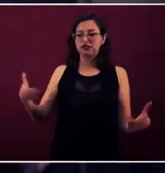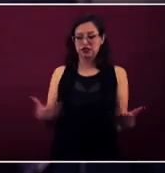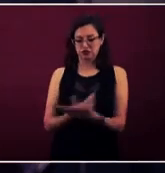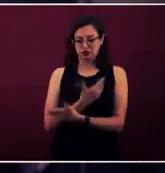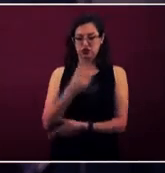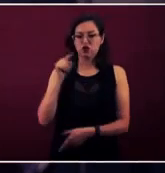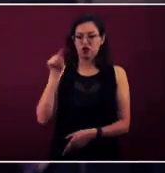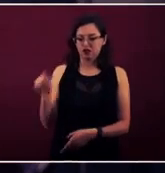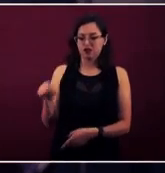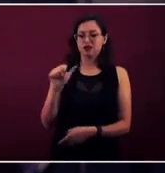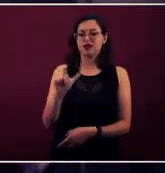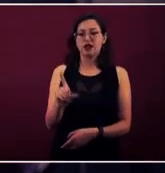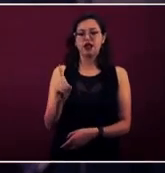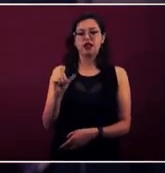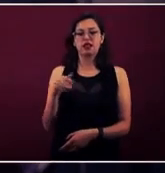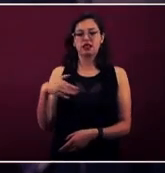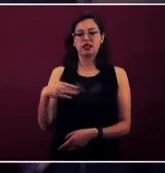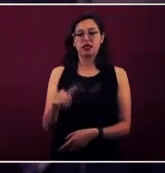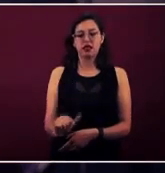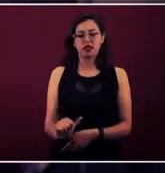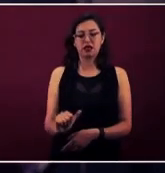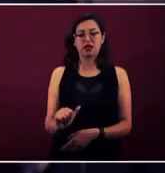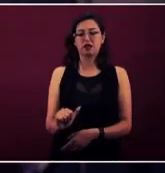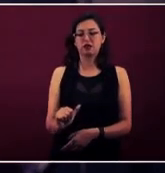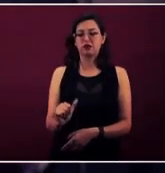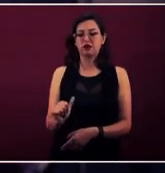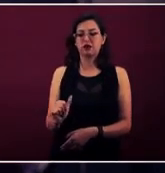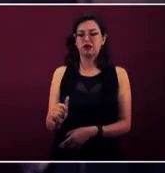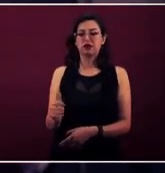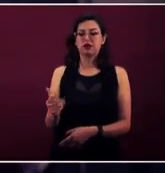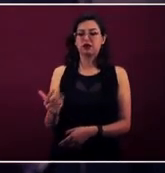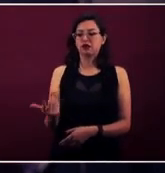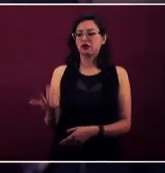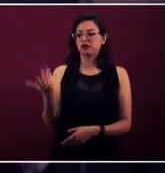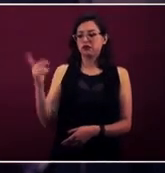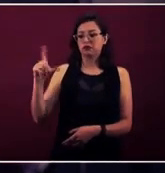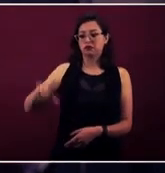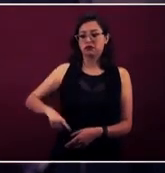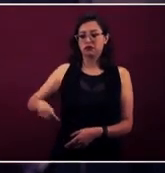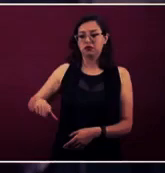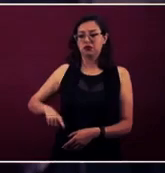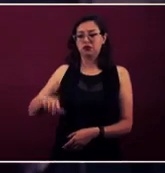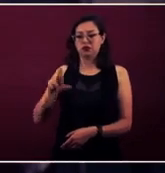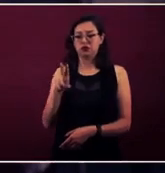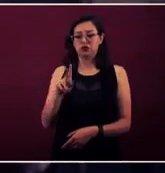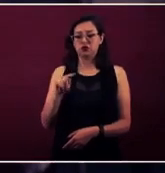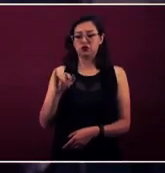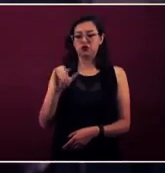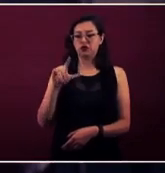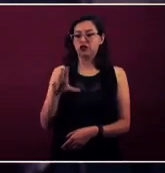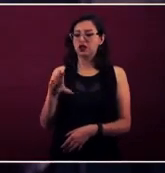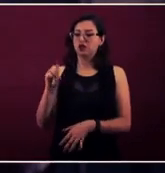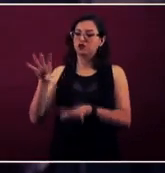Aldama, y que fue detenido ahora por el gobierno de Rutilio Escandón